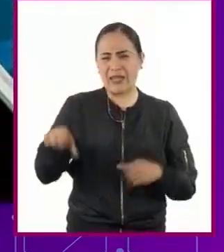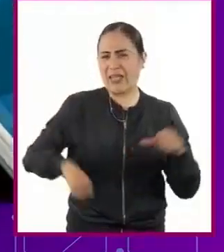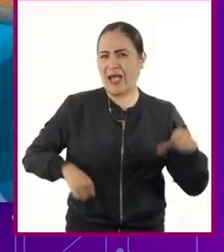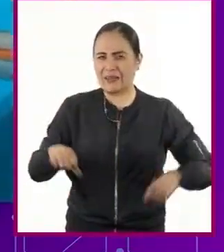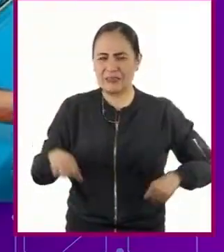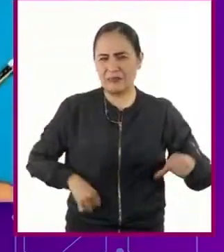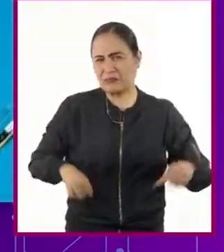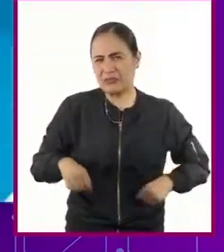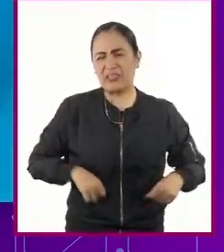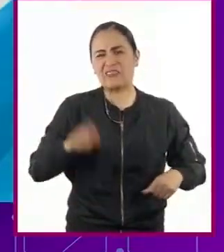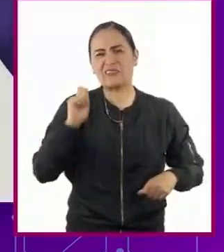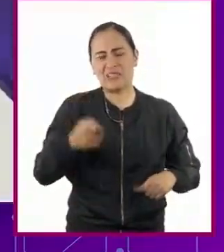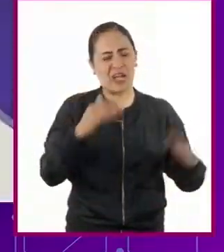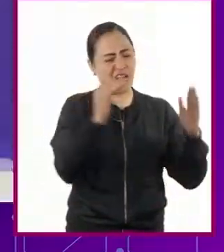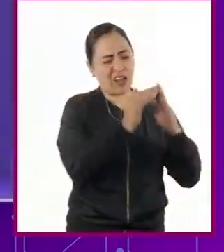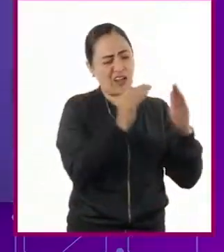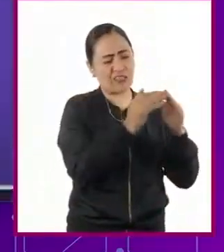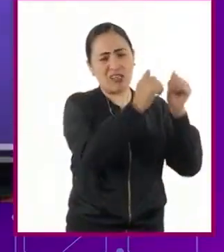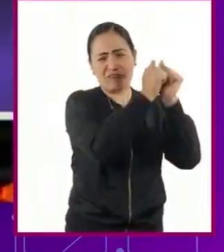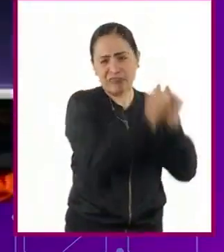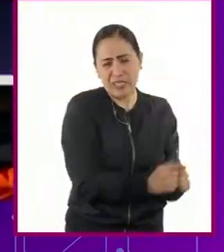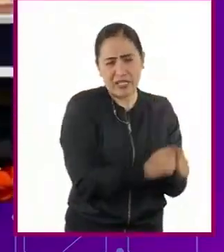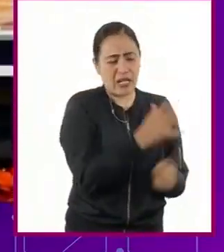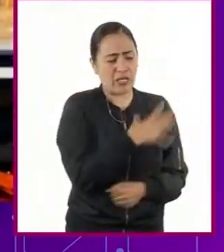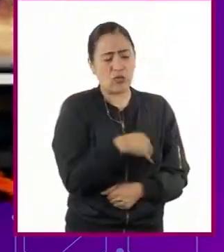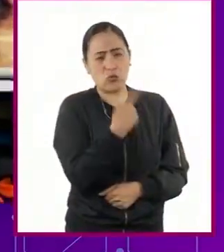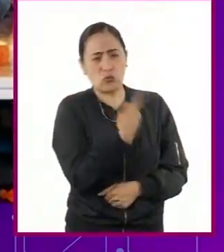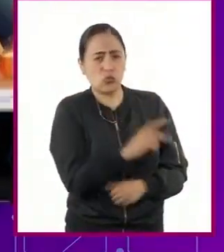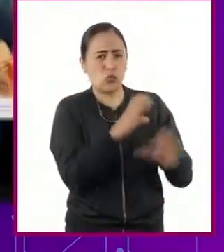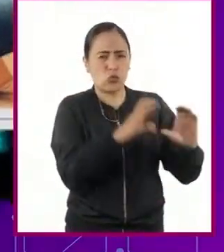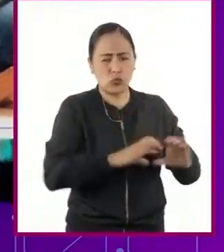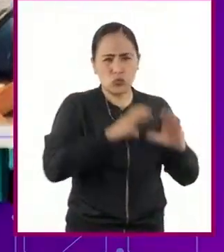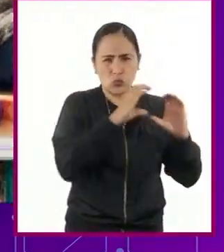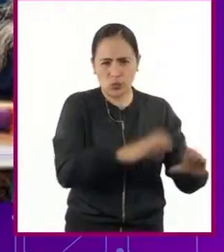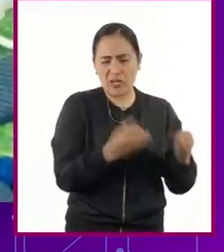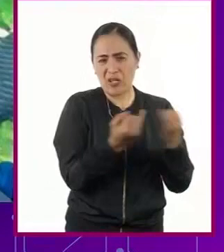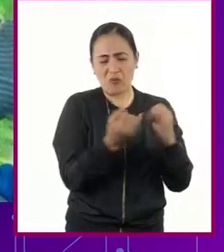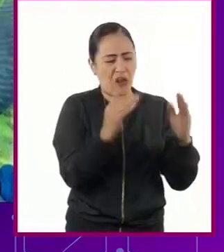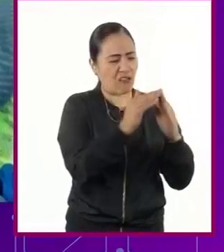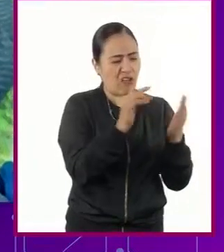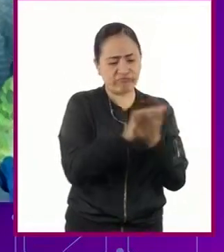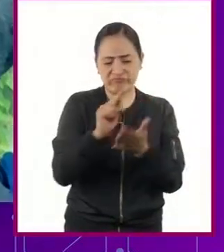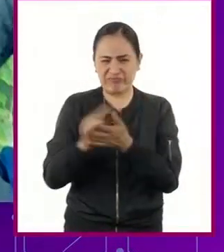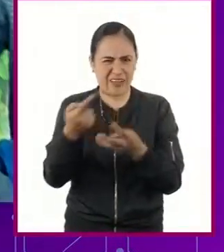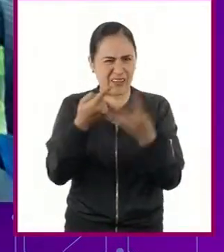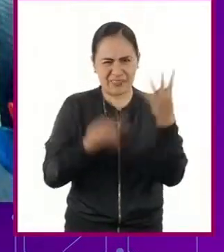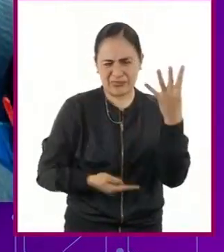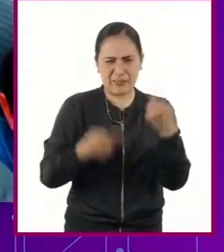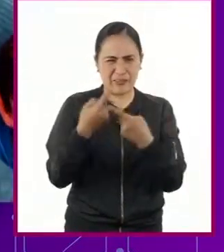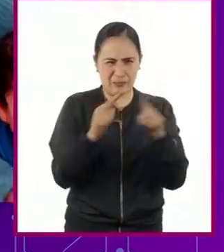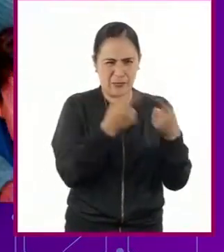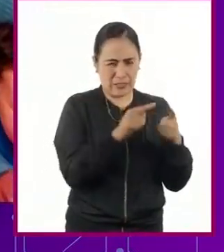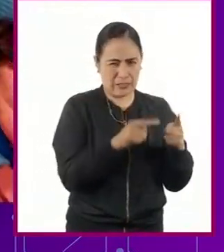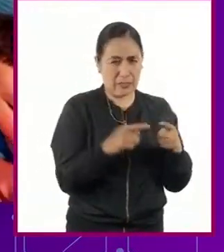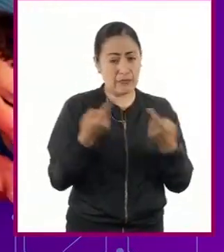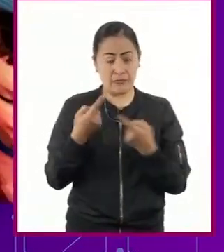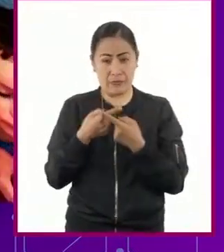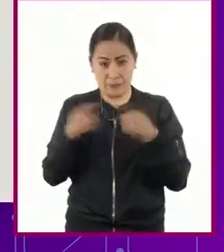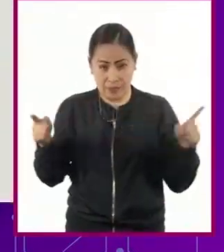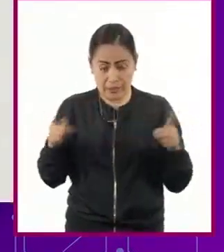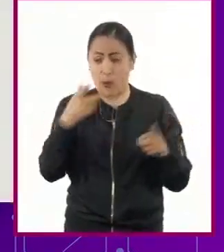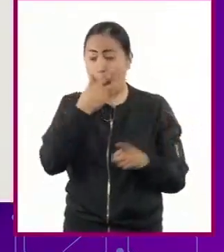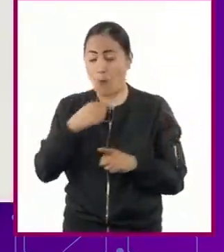las mantenían en casa cuidando a los hijos y dedicadas a las tareas domésticas, mientras que los hombres estaban